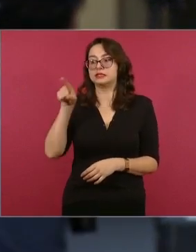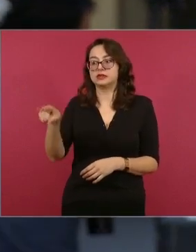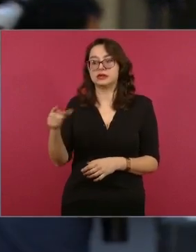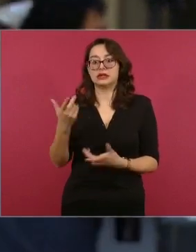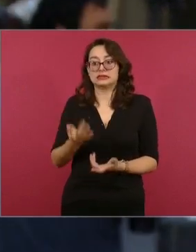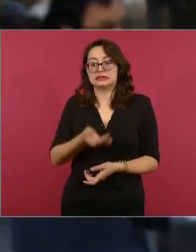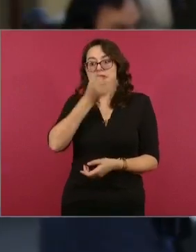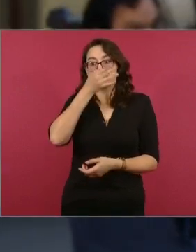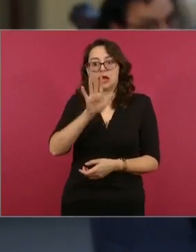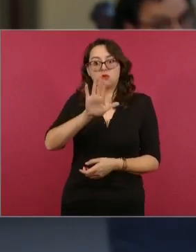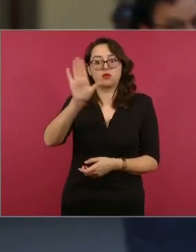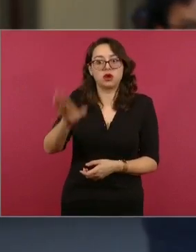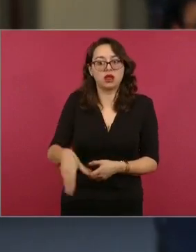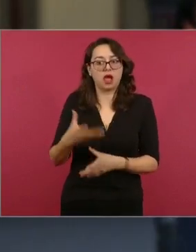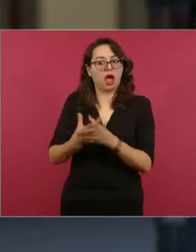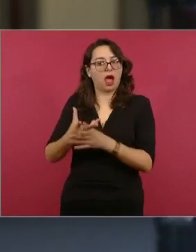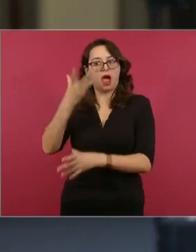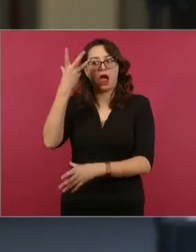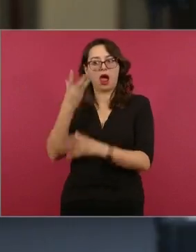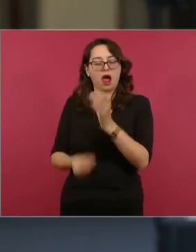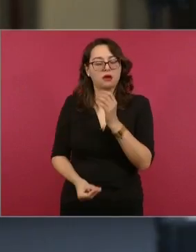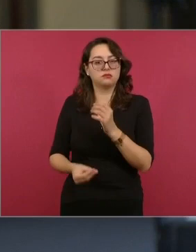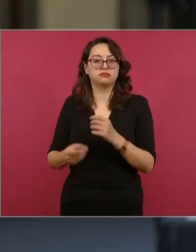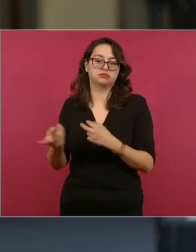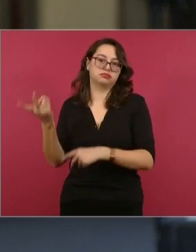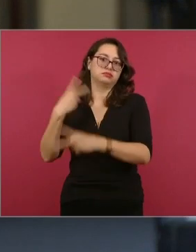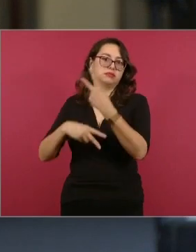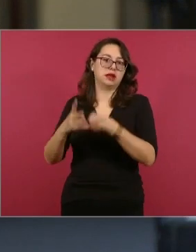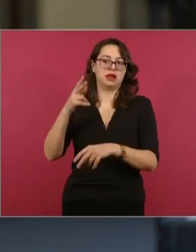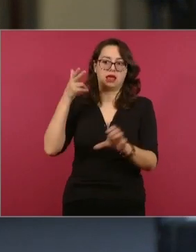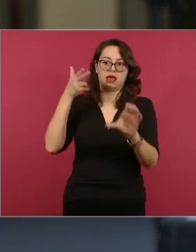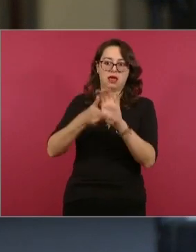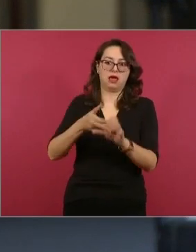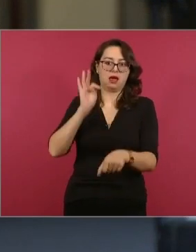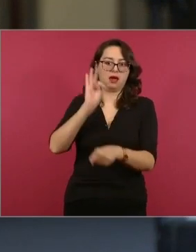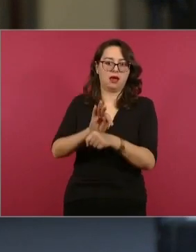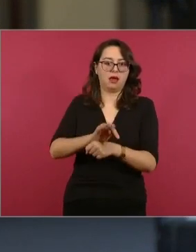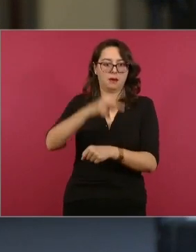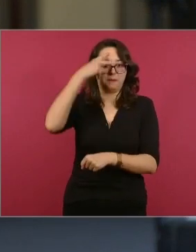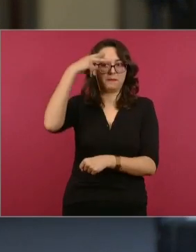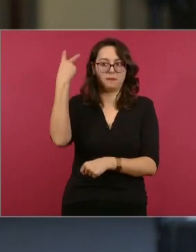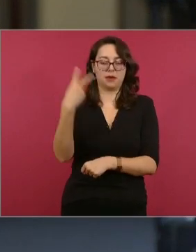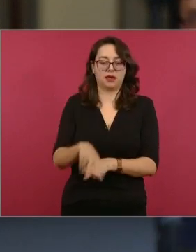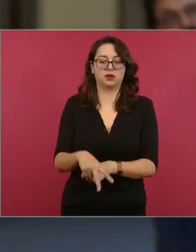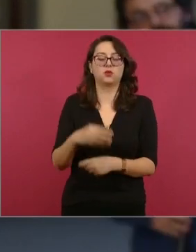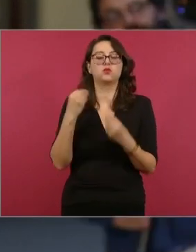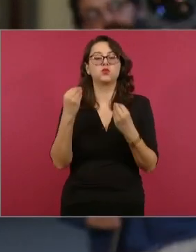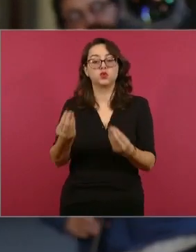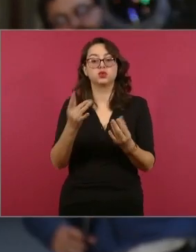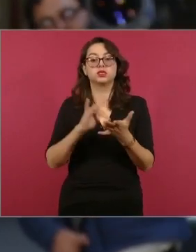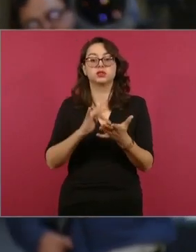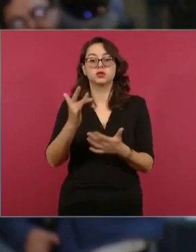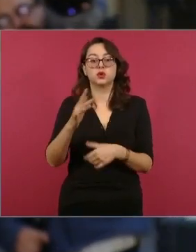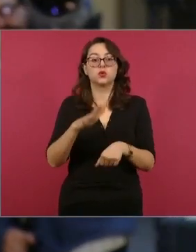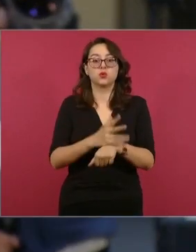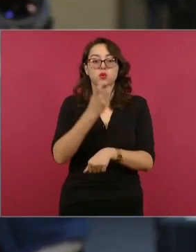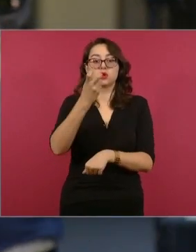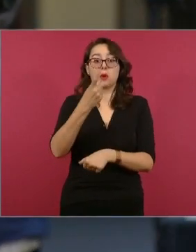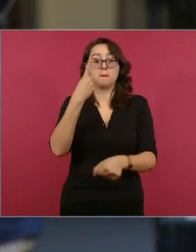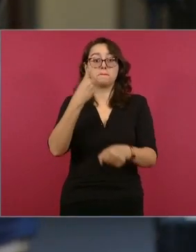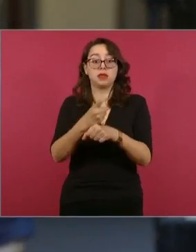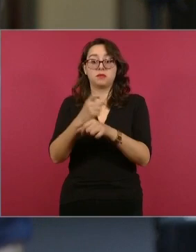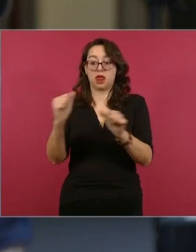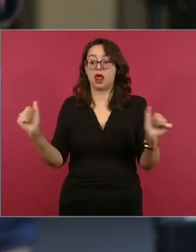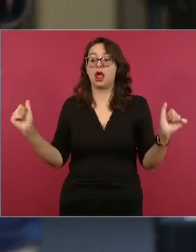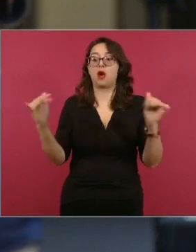tuvo refugio aquí en México, y eso lo agradecemos y lo reconocemos profundamente. Por eso es que el primer encuentro de la Red Continental